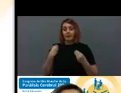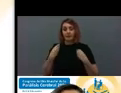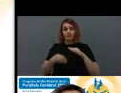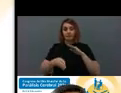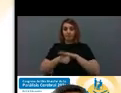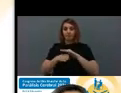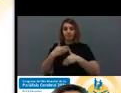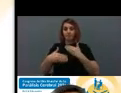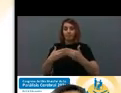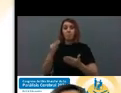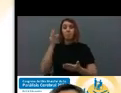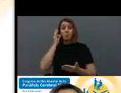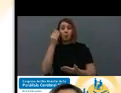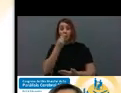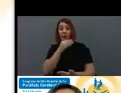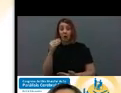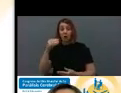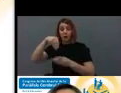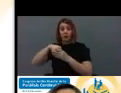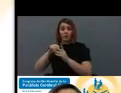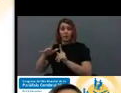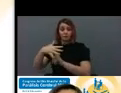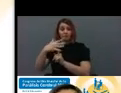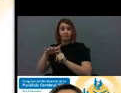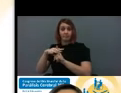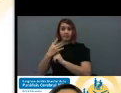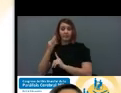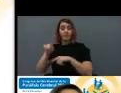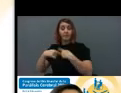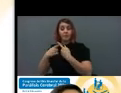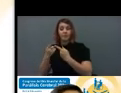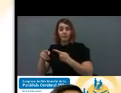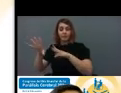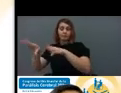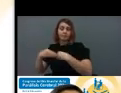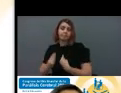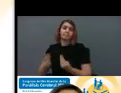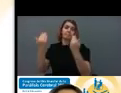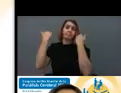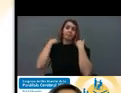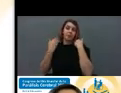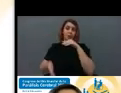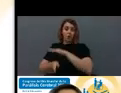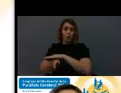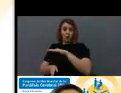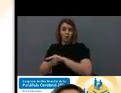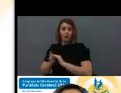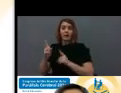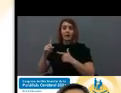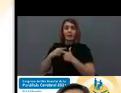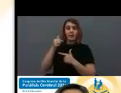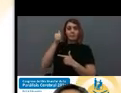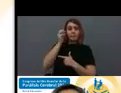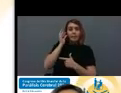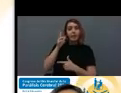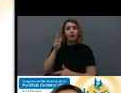las mujeres más jóvenes dentro del entorno de la familia quienes recogen el testigo de ese cuidado, primas, hermanas.